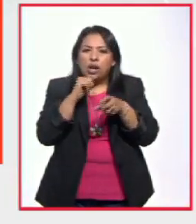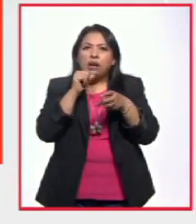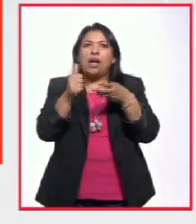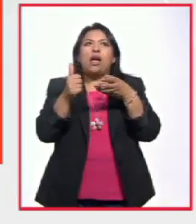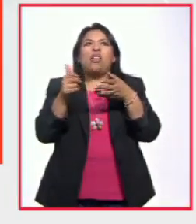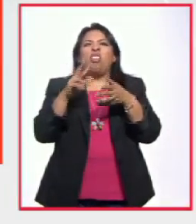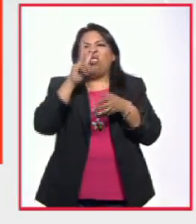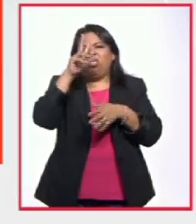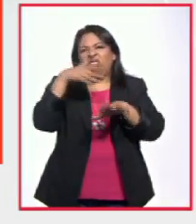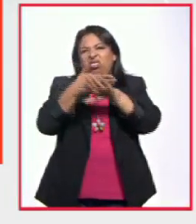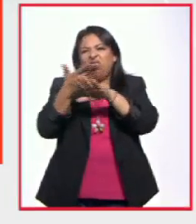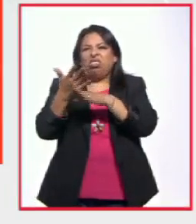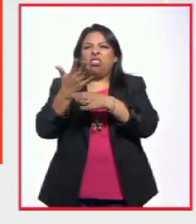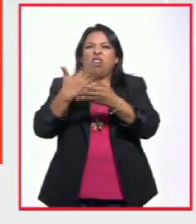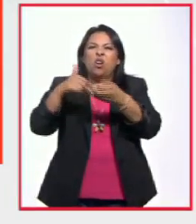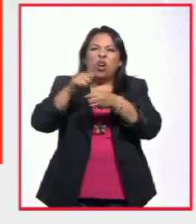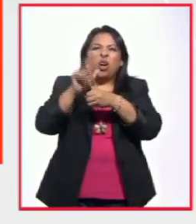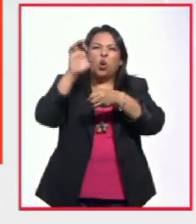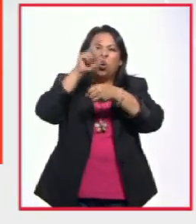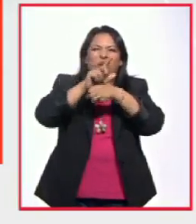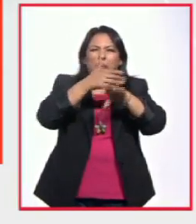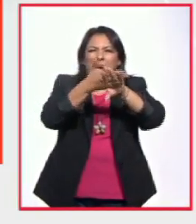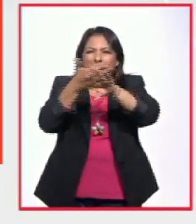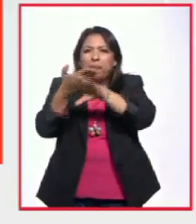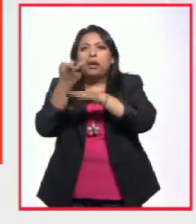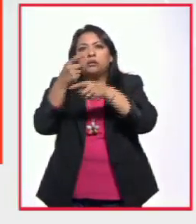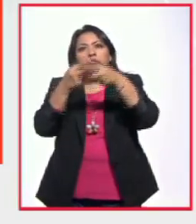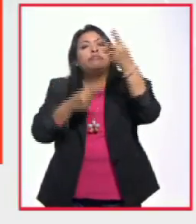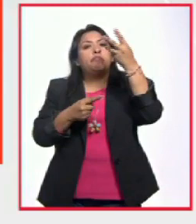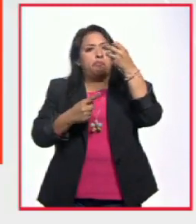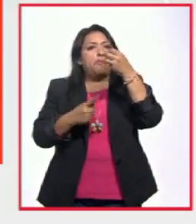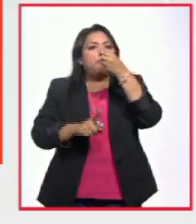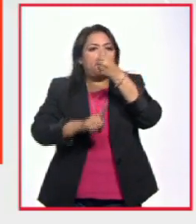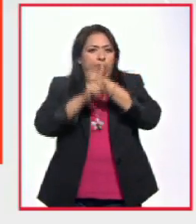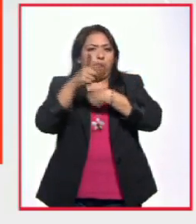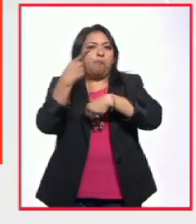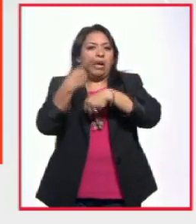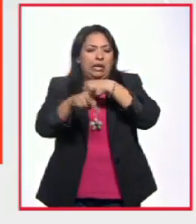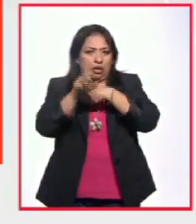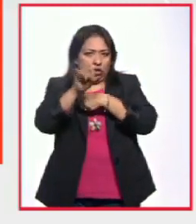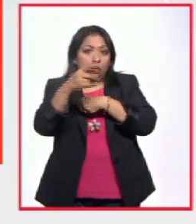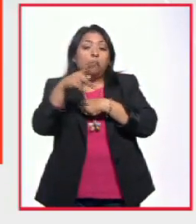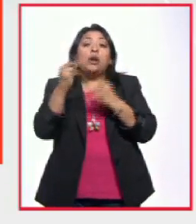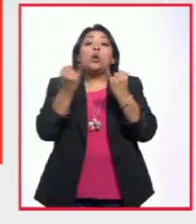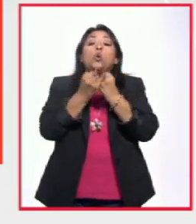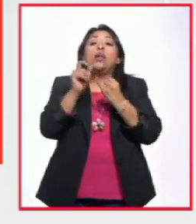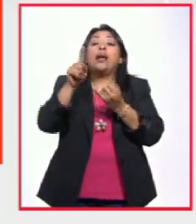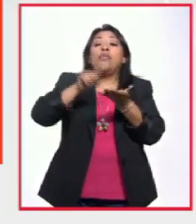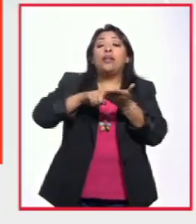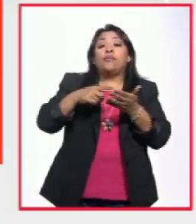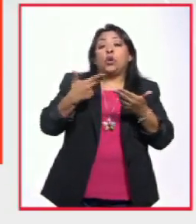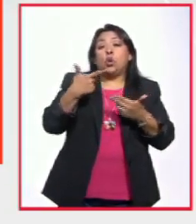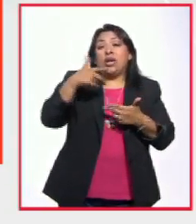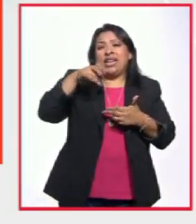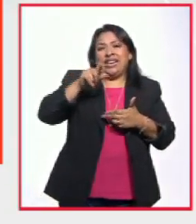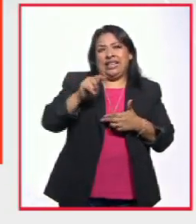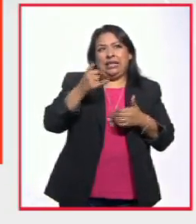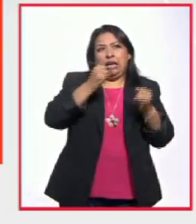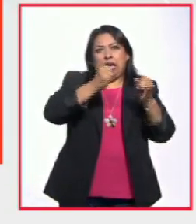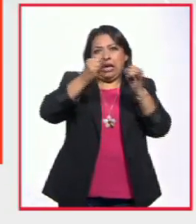entornos socioculturales adversos son importantes factores de riesgo. Pero también puede serlo la genética de cada